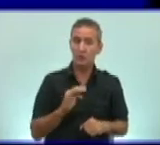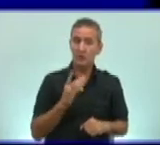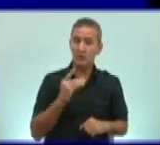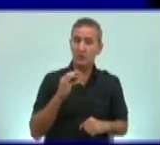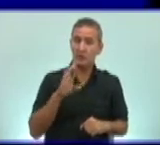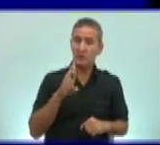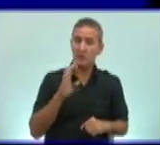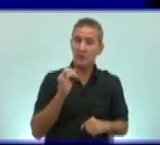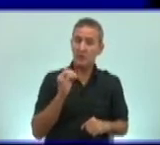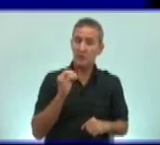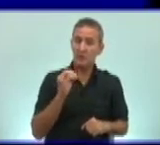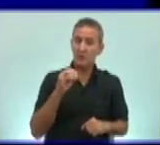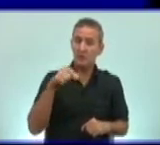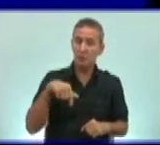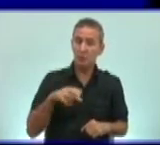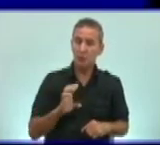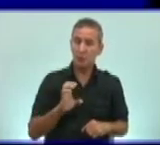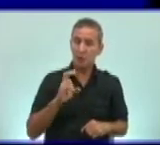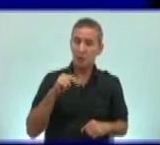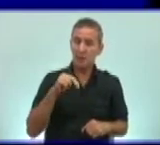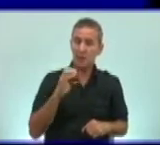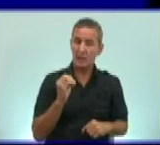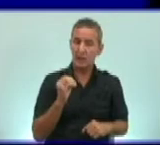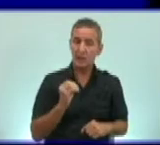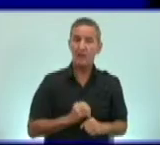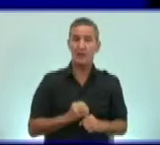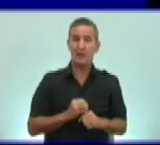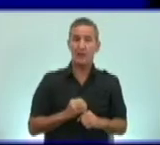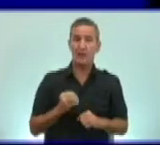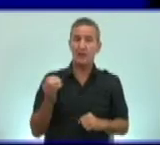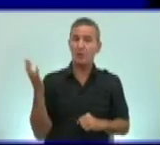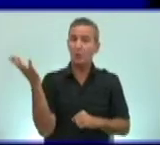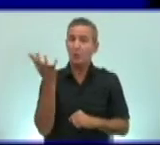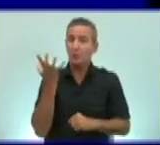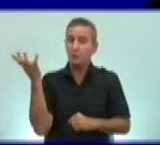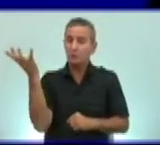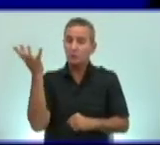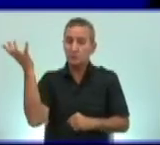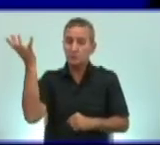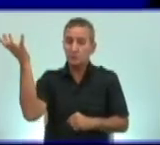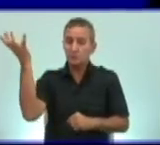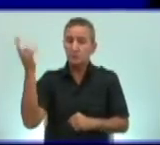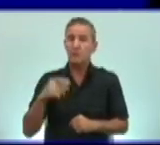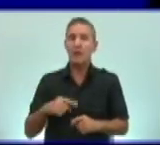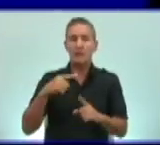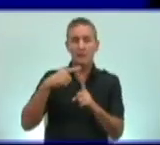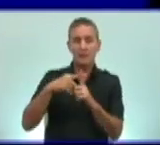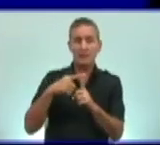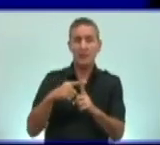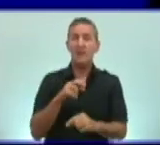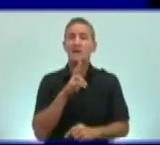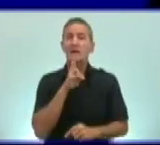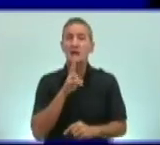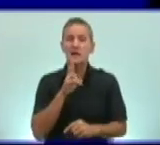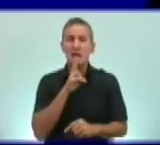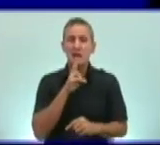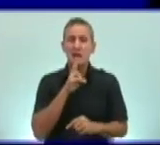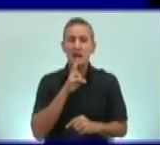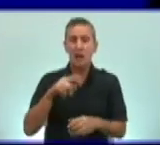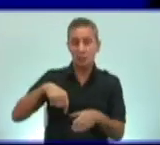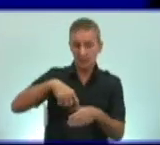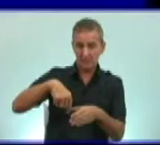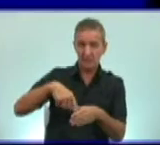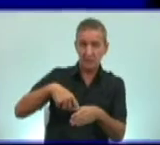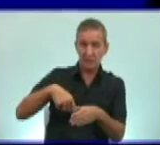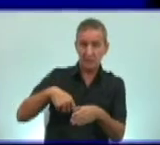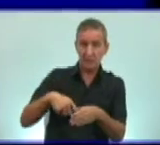le añadimos agua, inmediatamente esta sustancia se va a disolver en agua. ¿Qué ocurre?